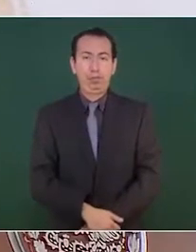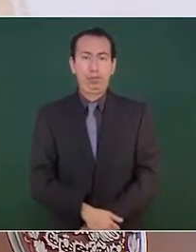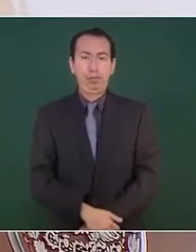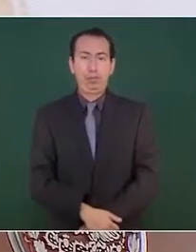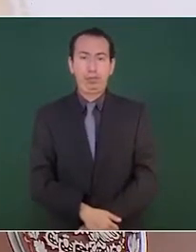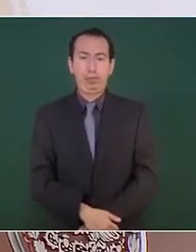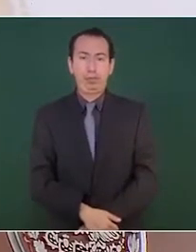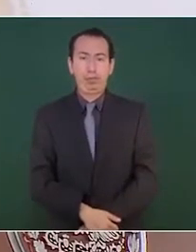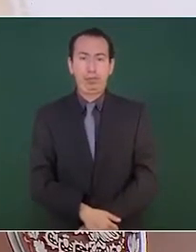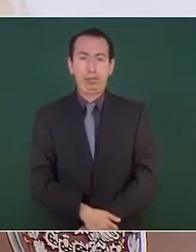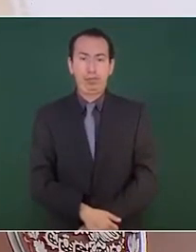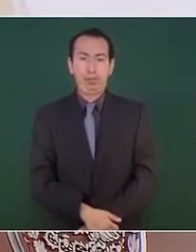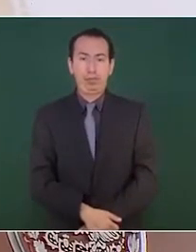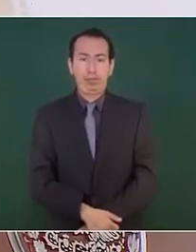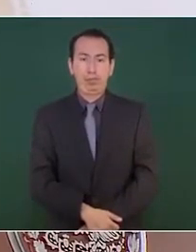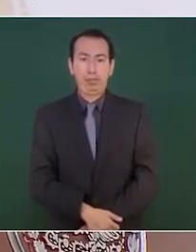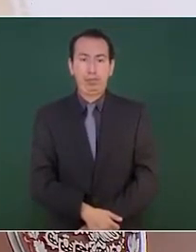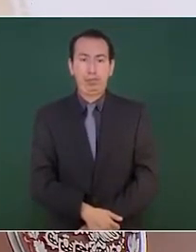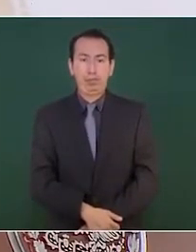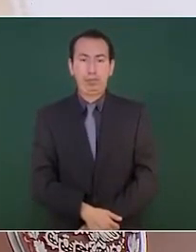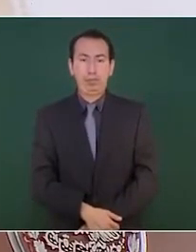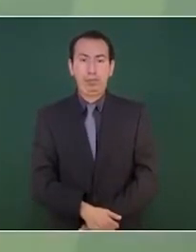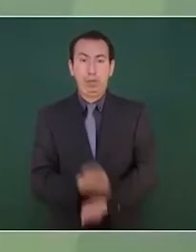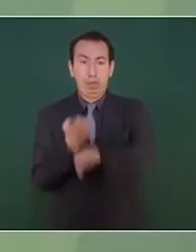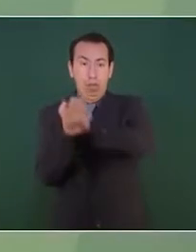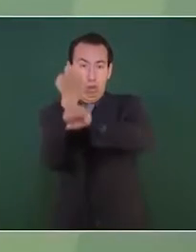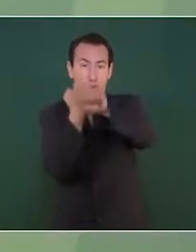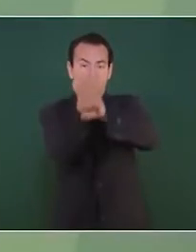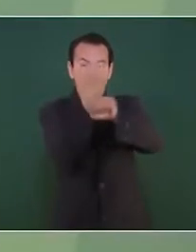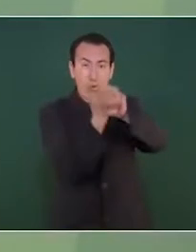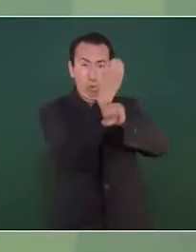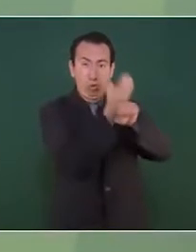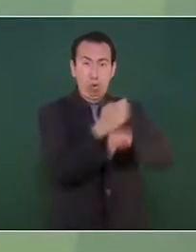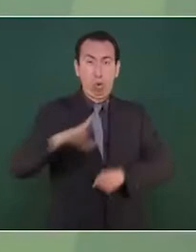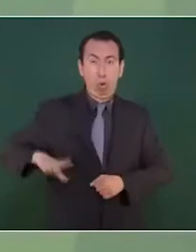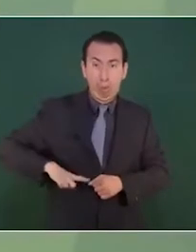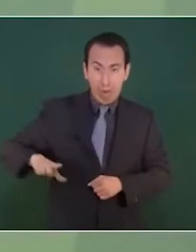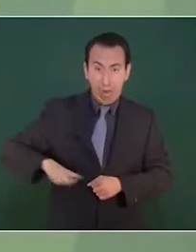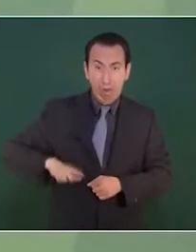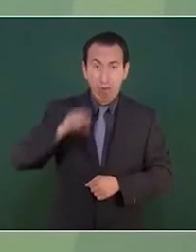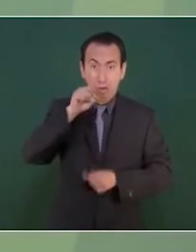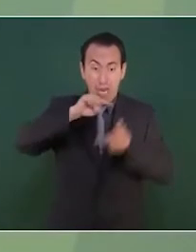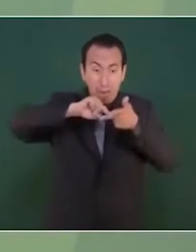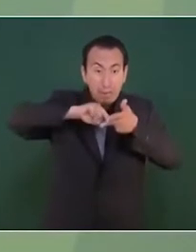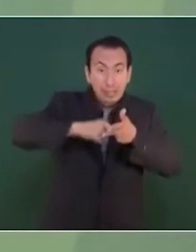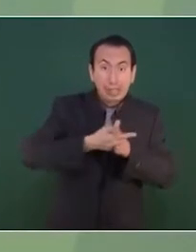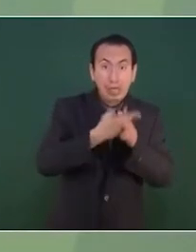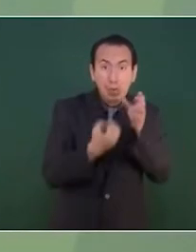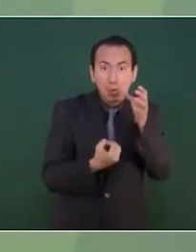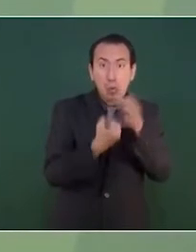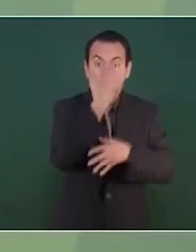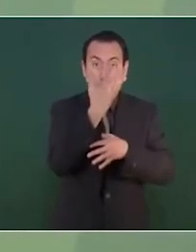Lo recomiendo para todos los gobernadores que están entrando,